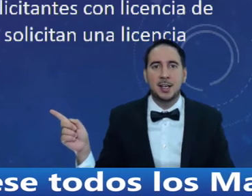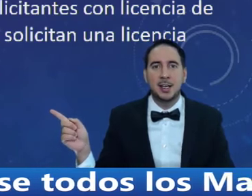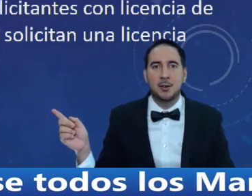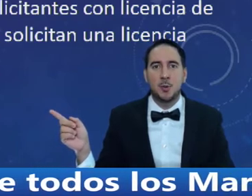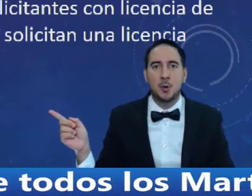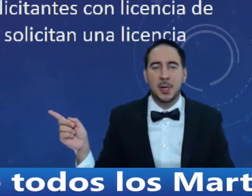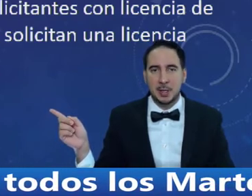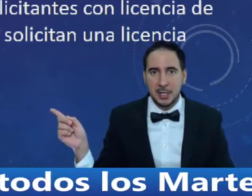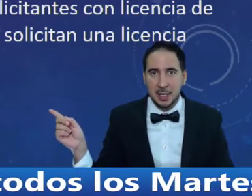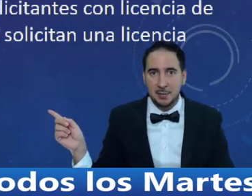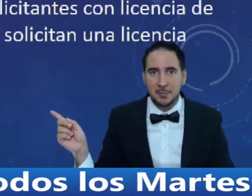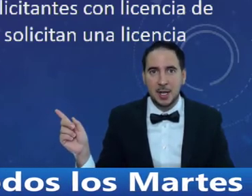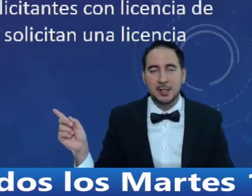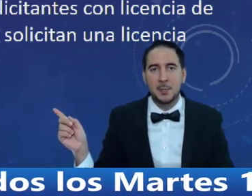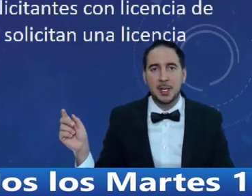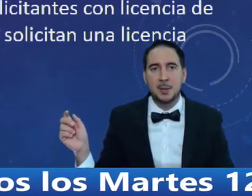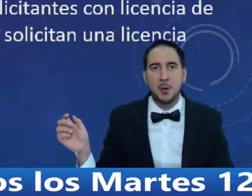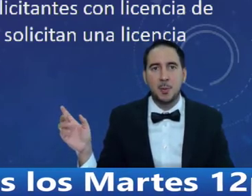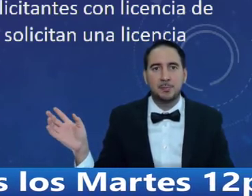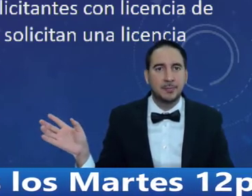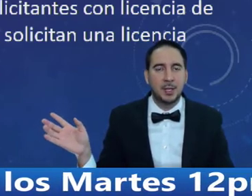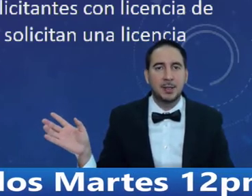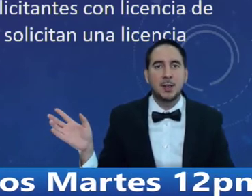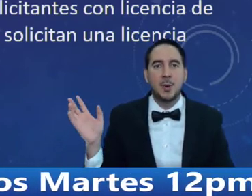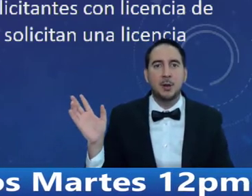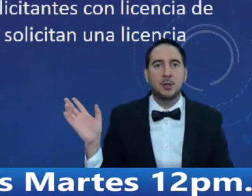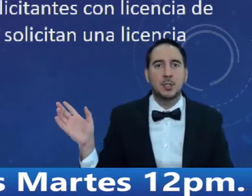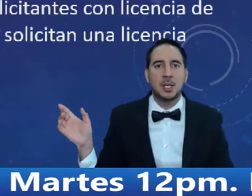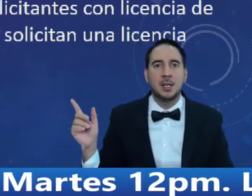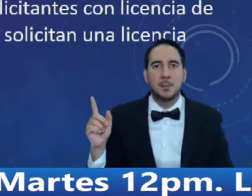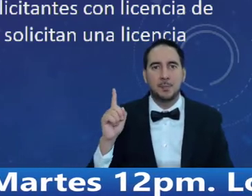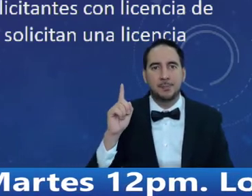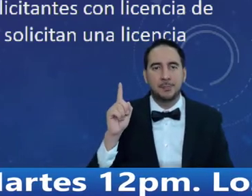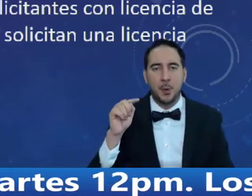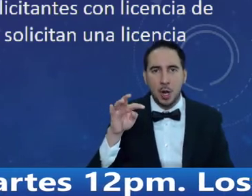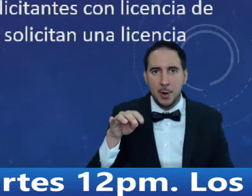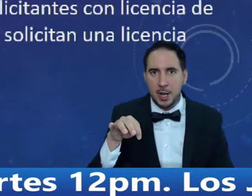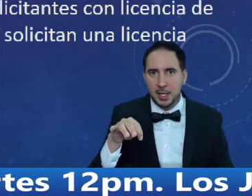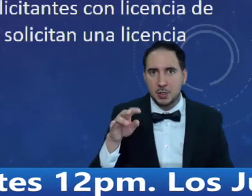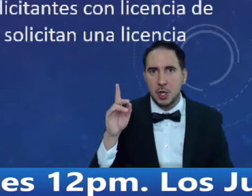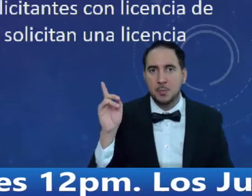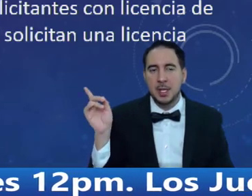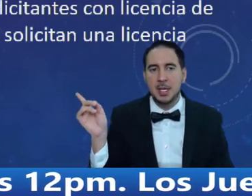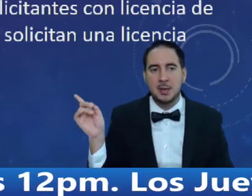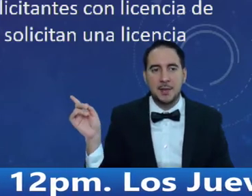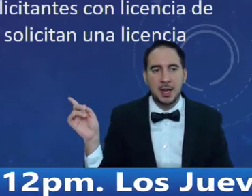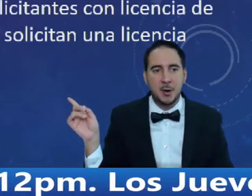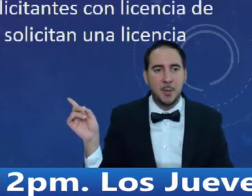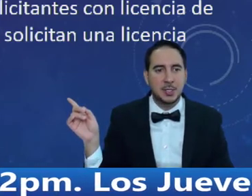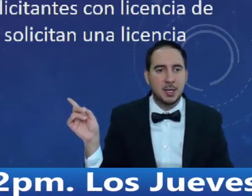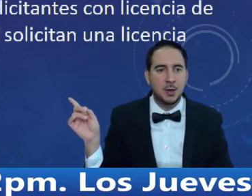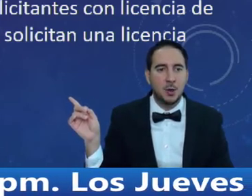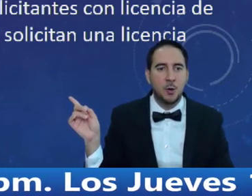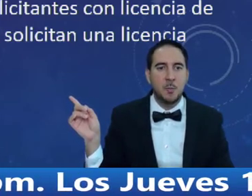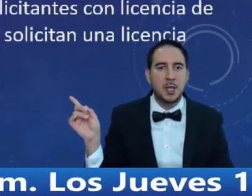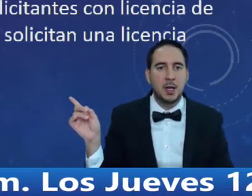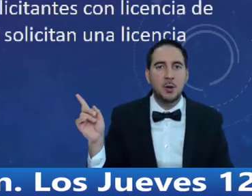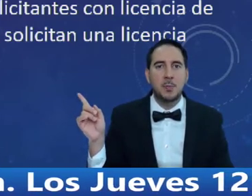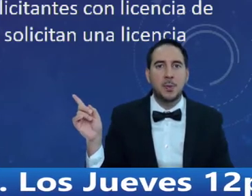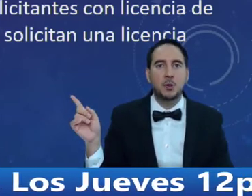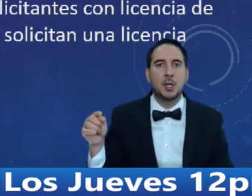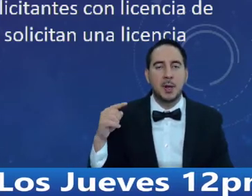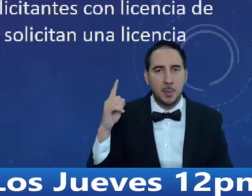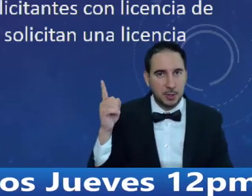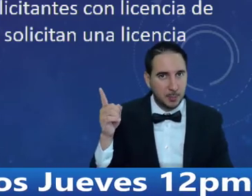como prestamista, agente de préstamo, bueno, entonces, póngamelo en la descripción, y Andrea, vamos a hacer un